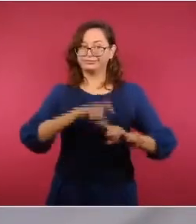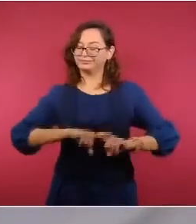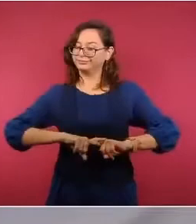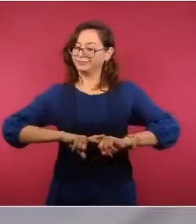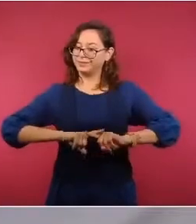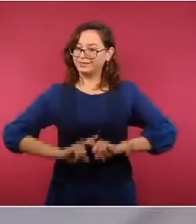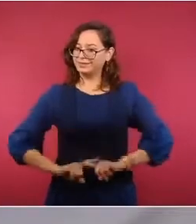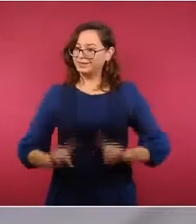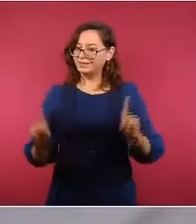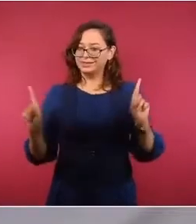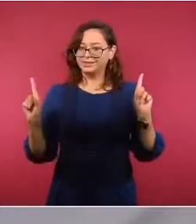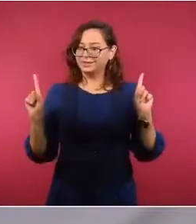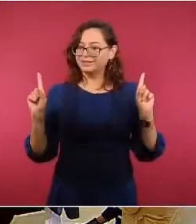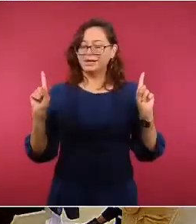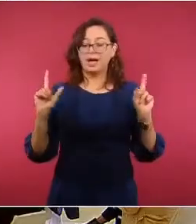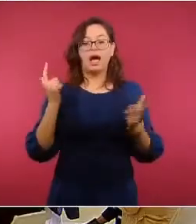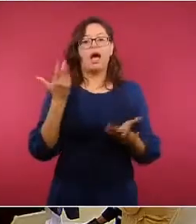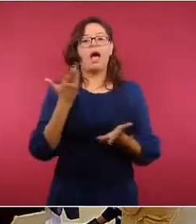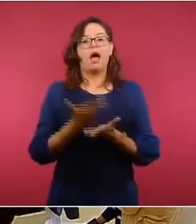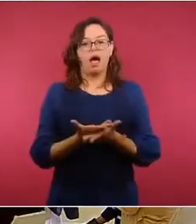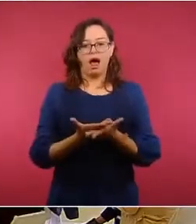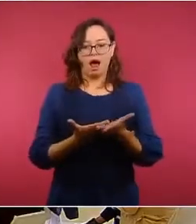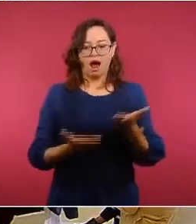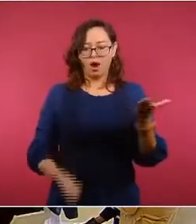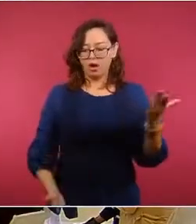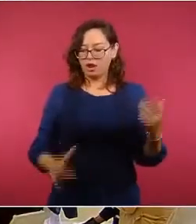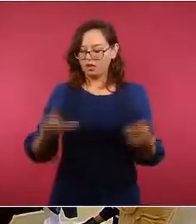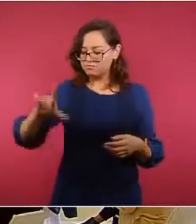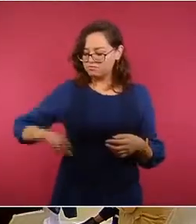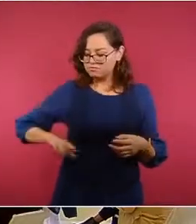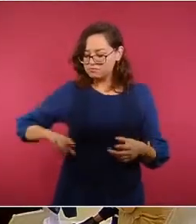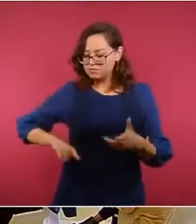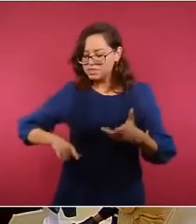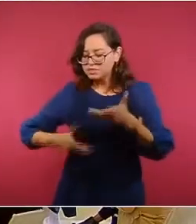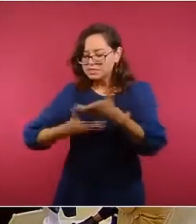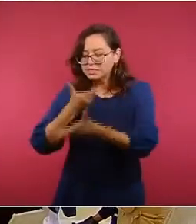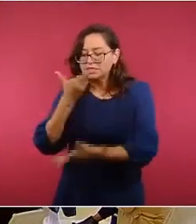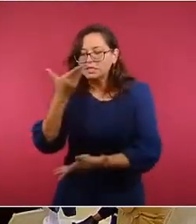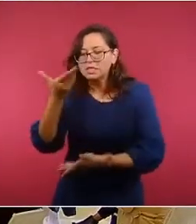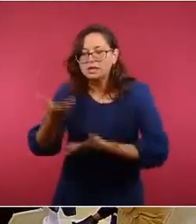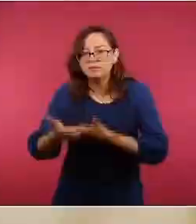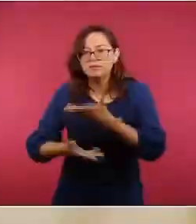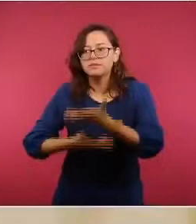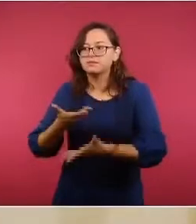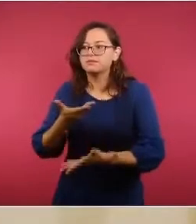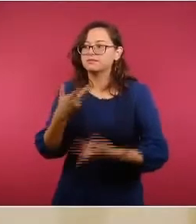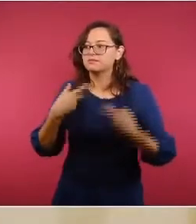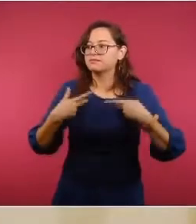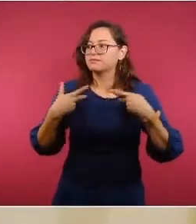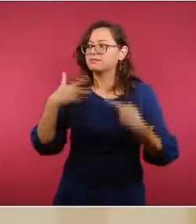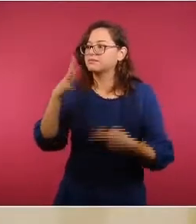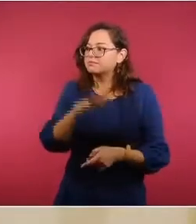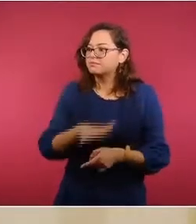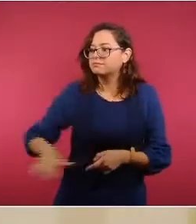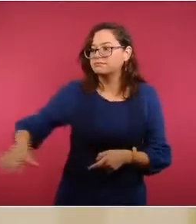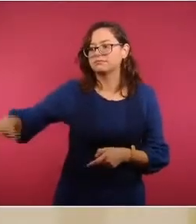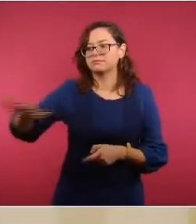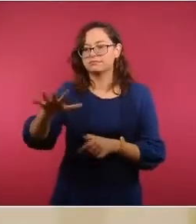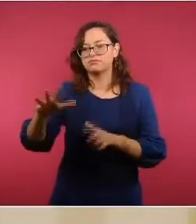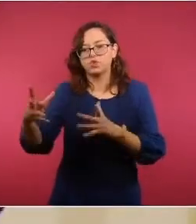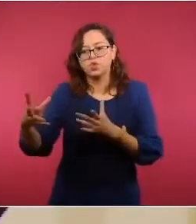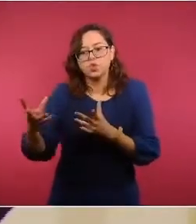Ahora es gobierno del pueblo, para el pueblo y con el pueblo. Y sé muy